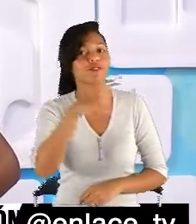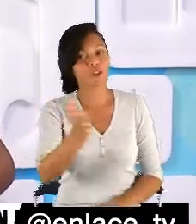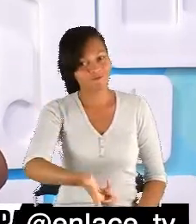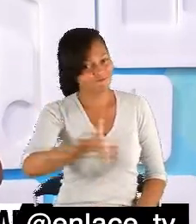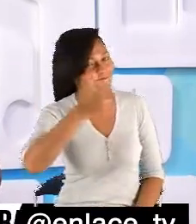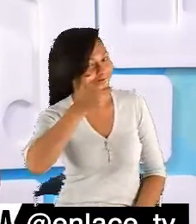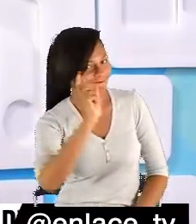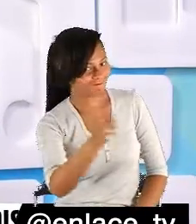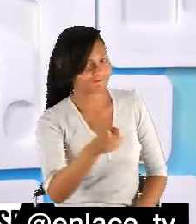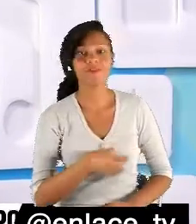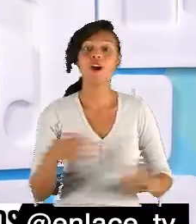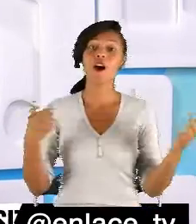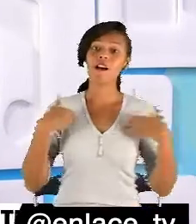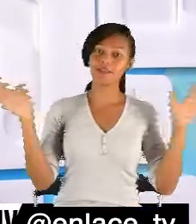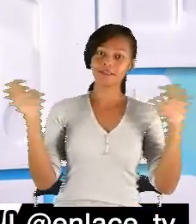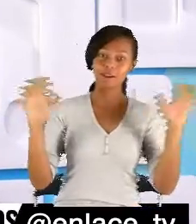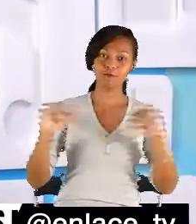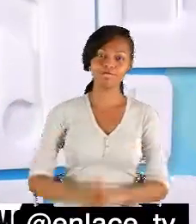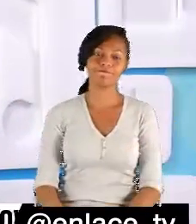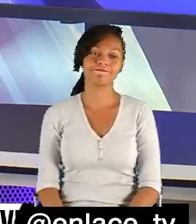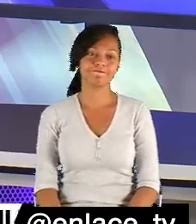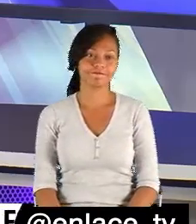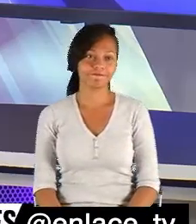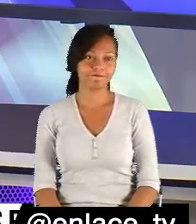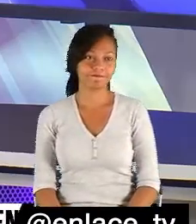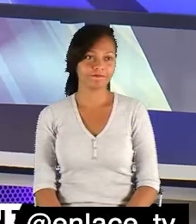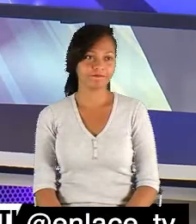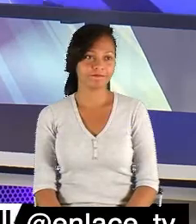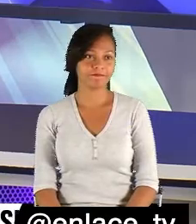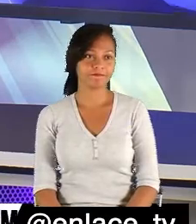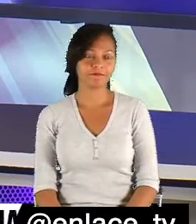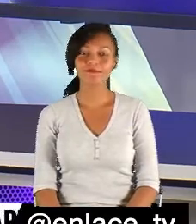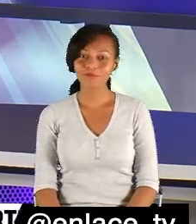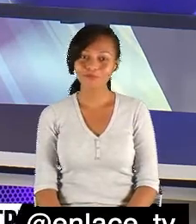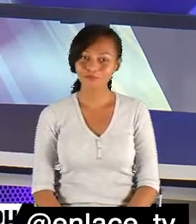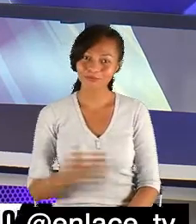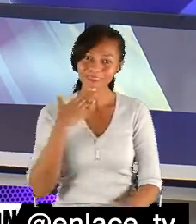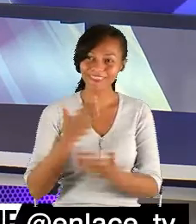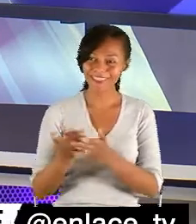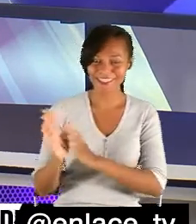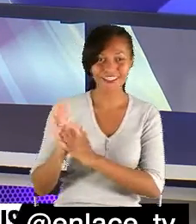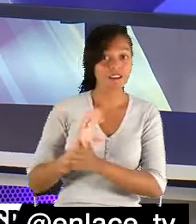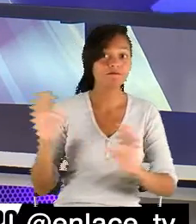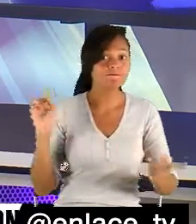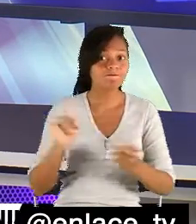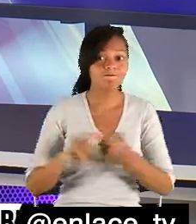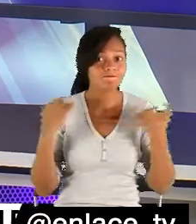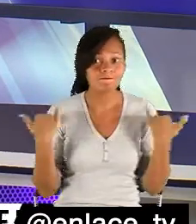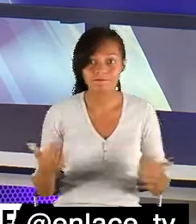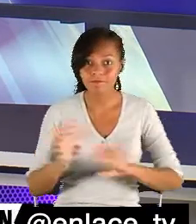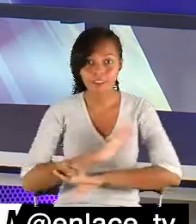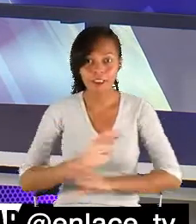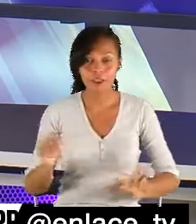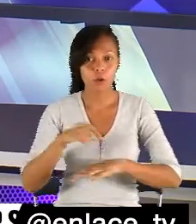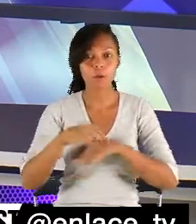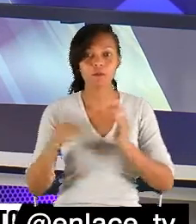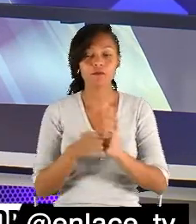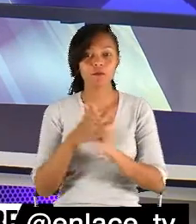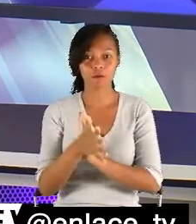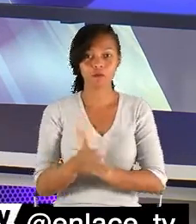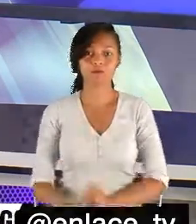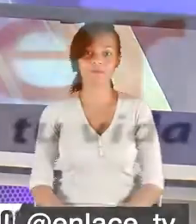en la mira yo me despido como siempre chau chau gracias a áreas hasta aquí la información más importante de nuestra ciudad y región antes